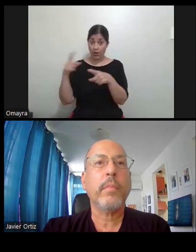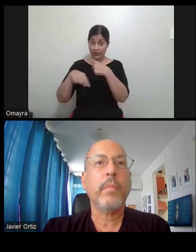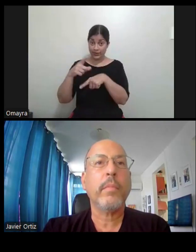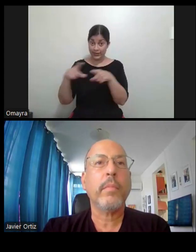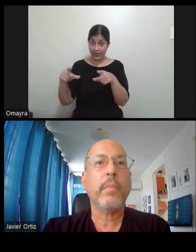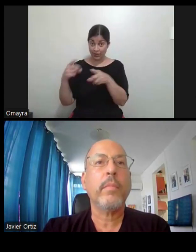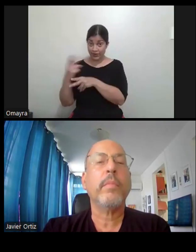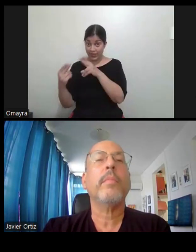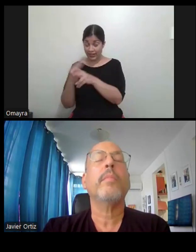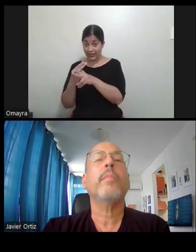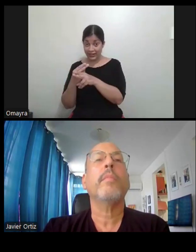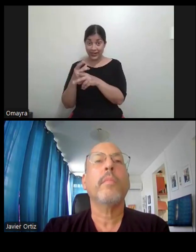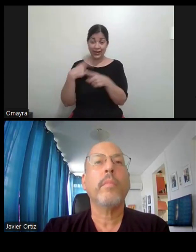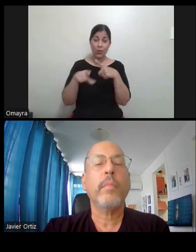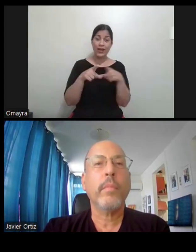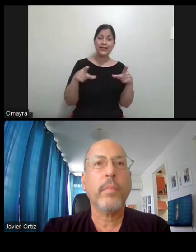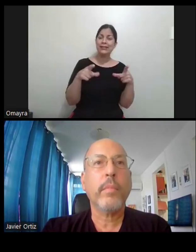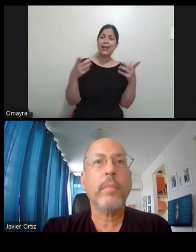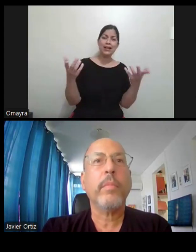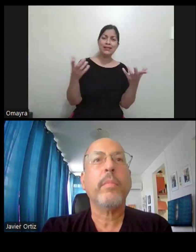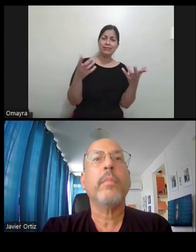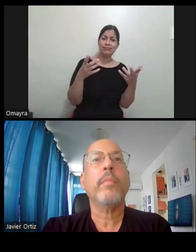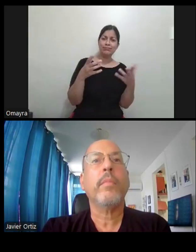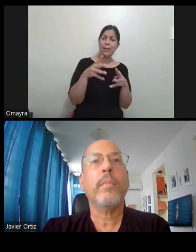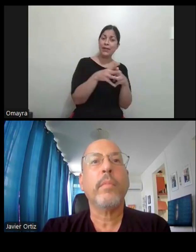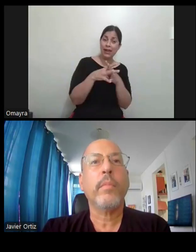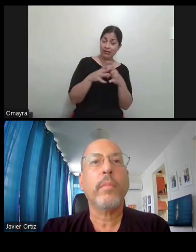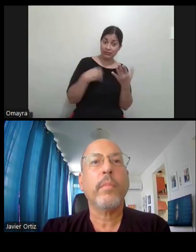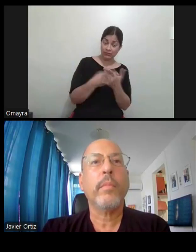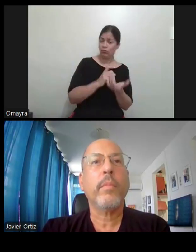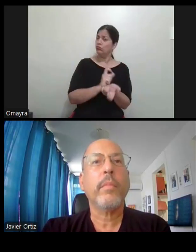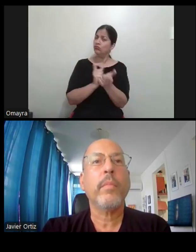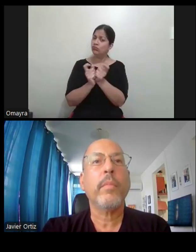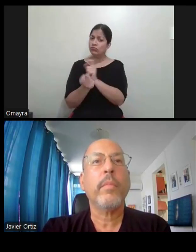cuando llegó. ¿Cómo transición? Cuéntame. Porque ellas